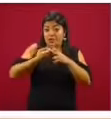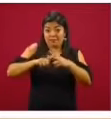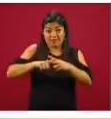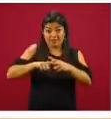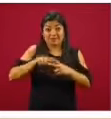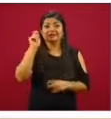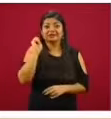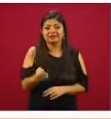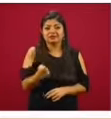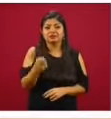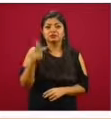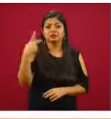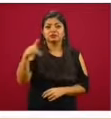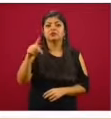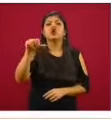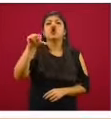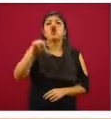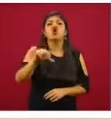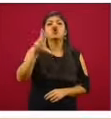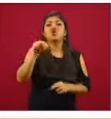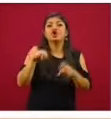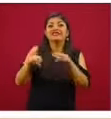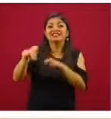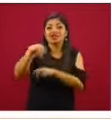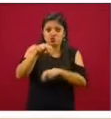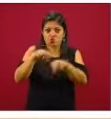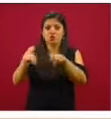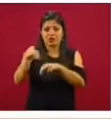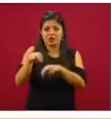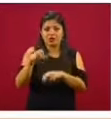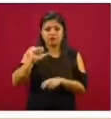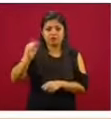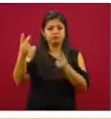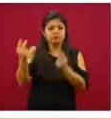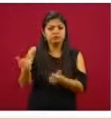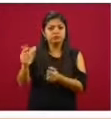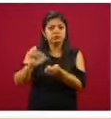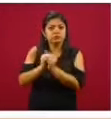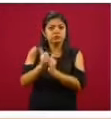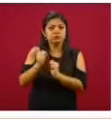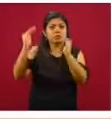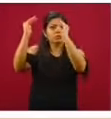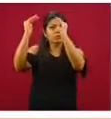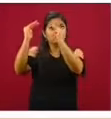instrumentar su Hoy No Circula y otras intervenciones, rápidamente